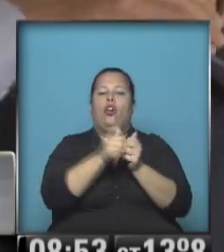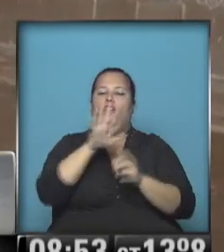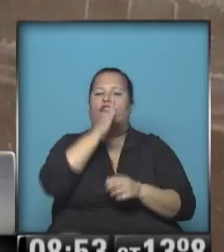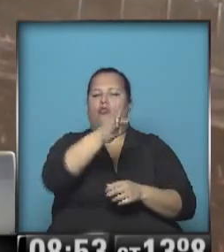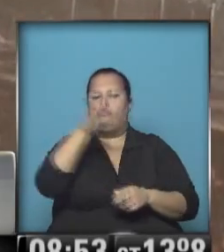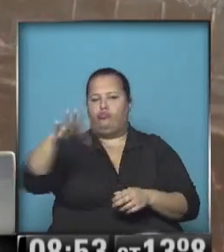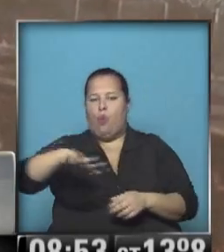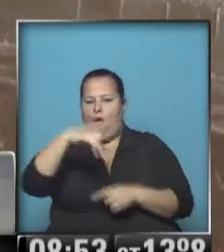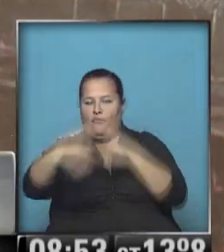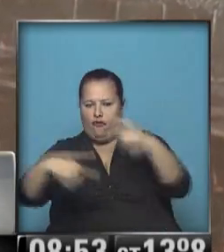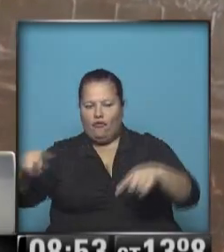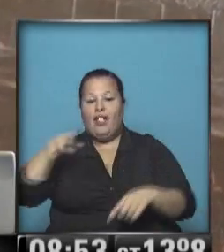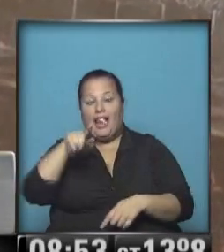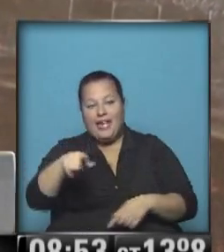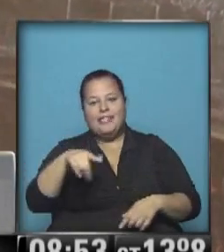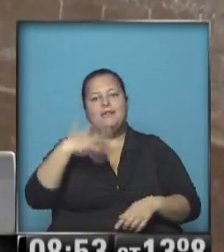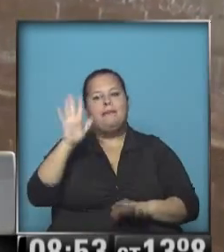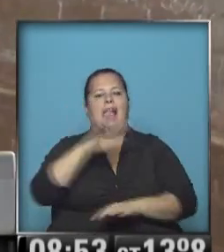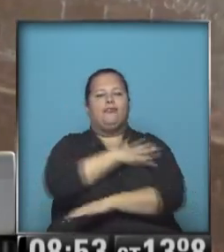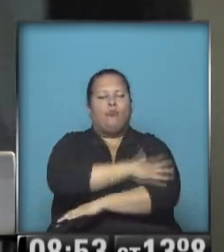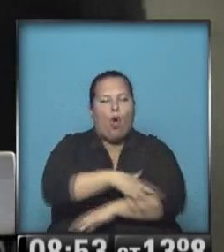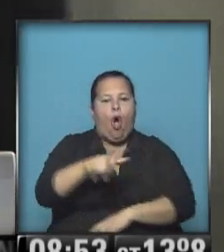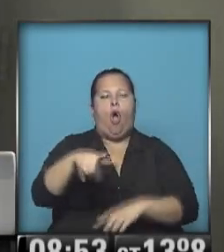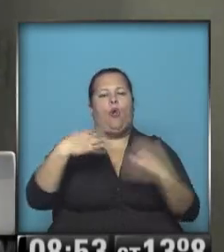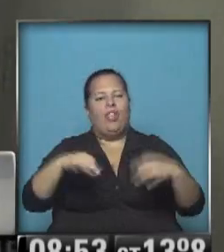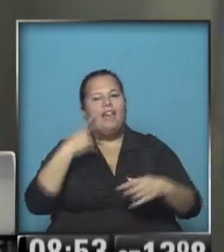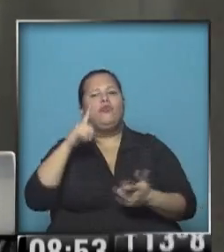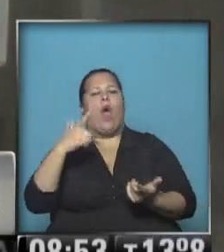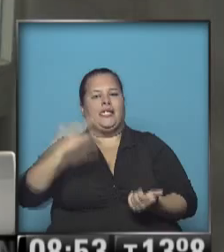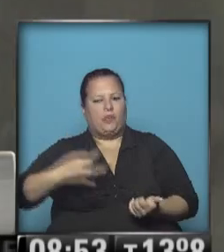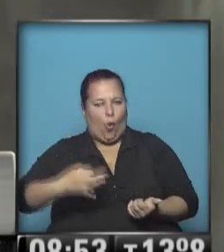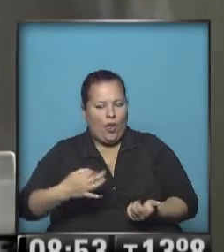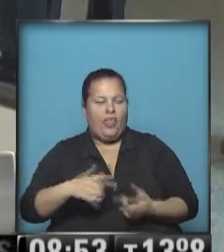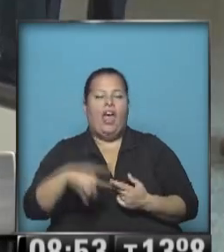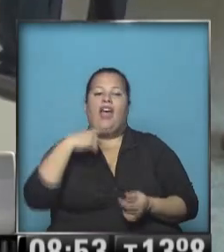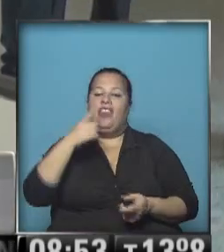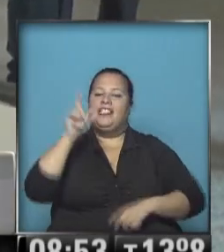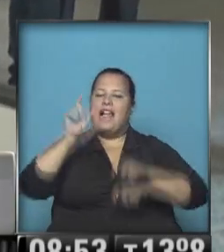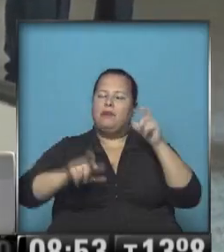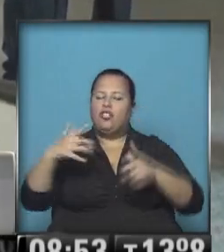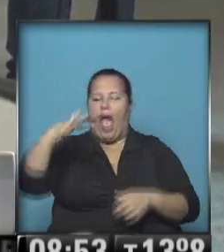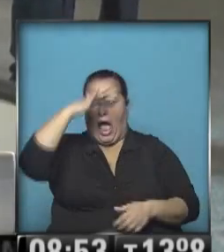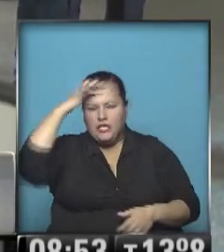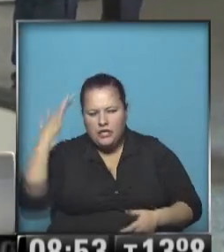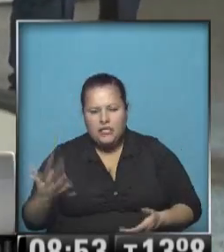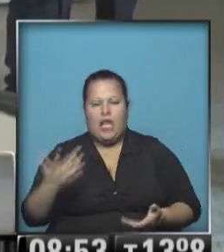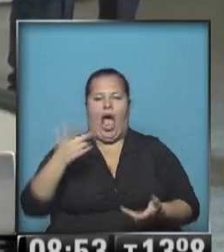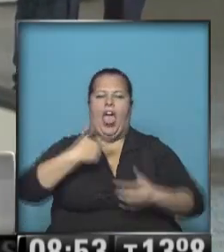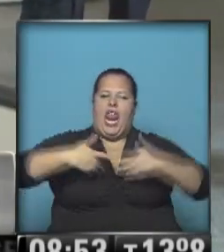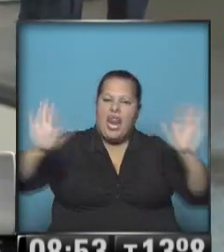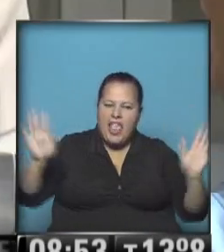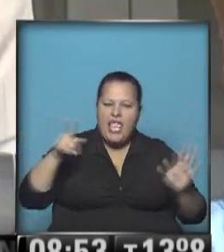aseguró que esas son las más vulnerables si hablamos de inseguridad dijo que la gente está cansada de la impunidad